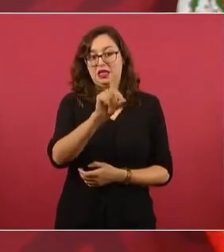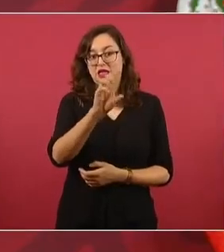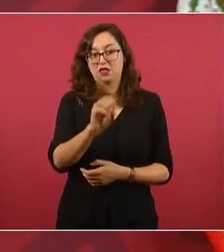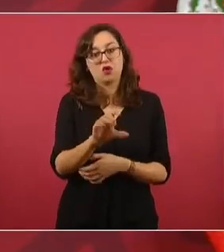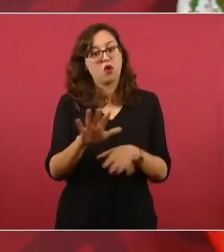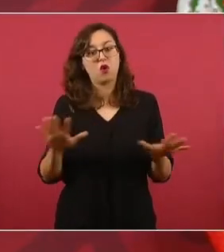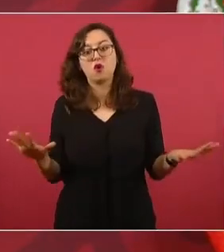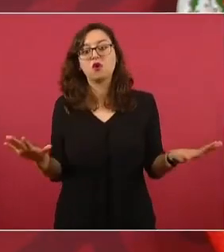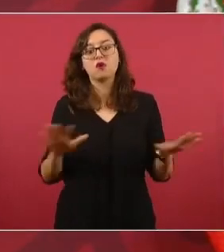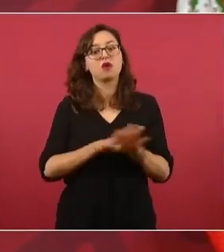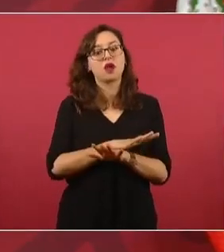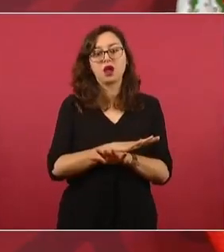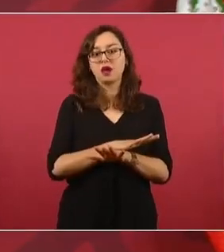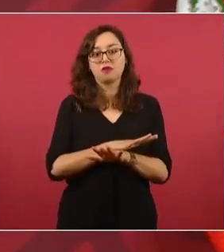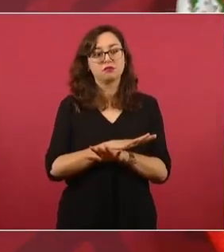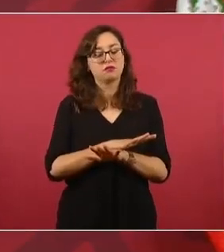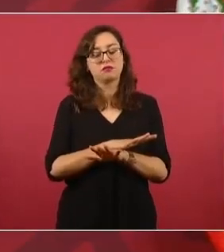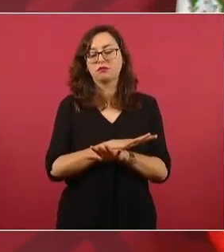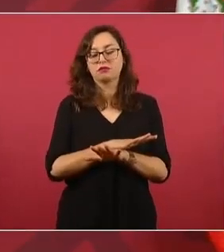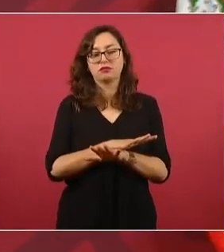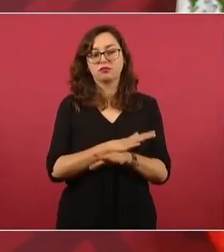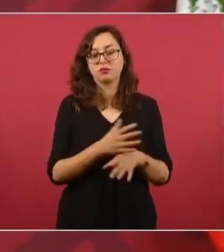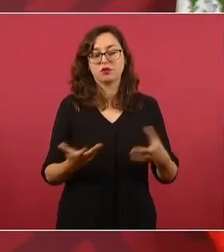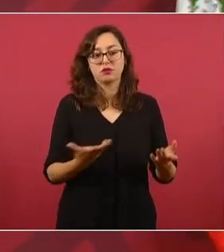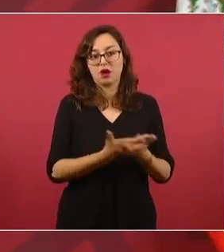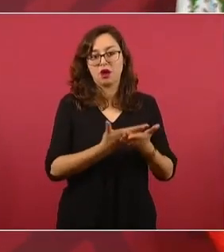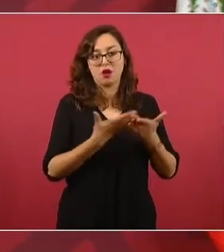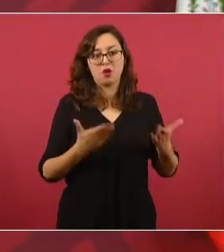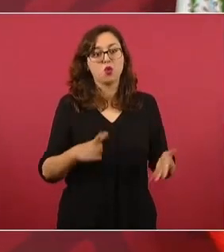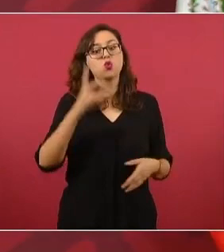ejidos en latifundios,